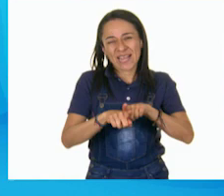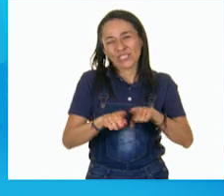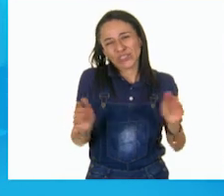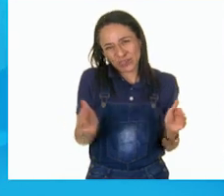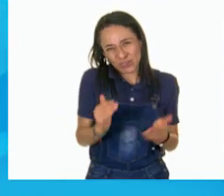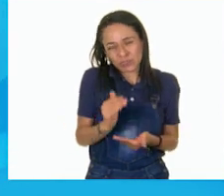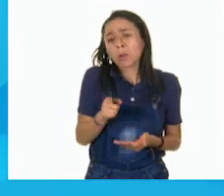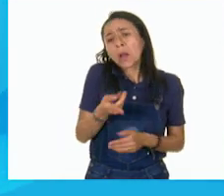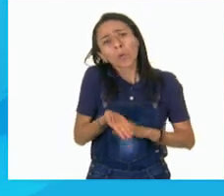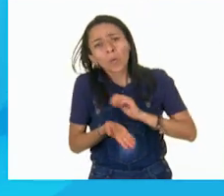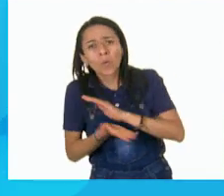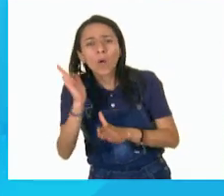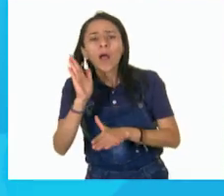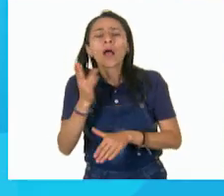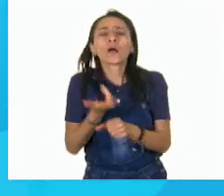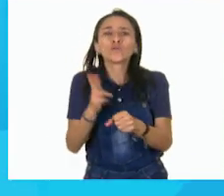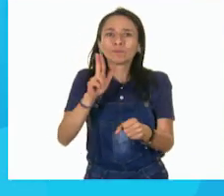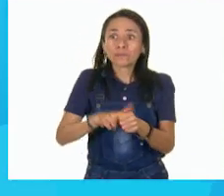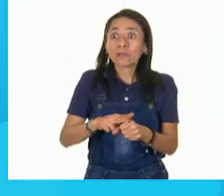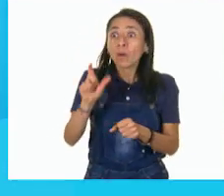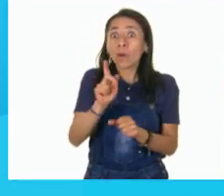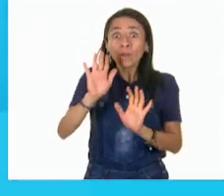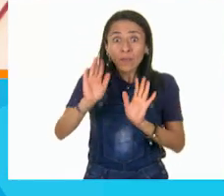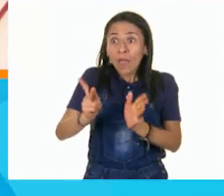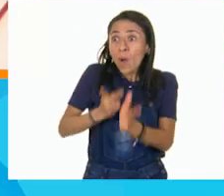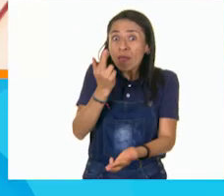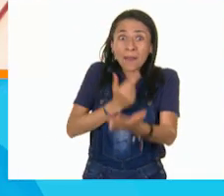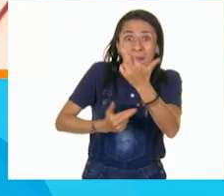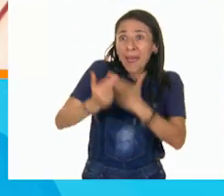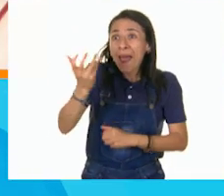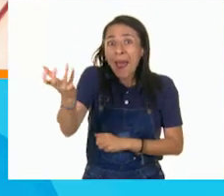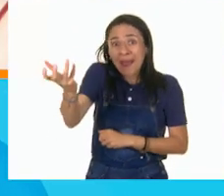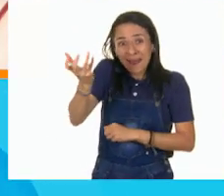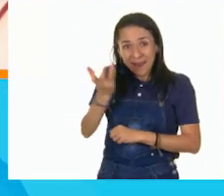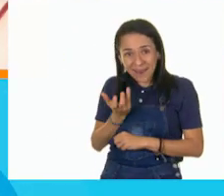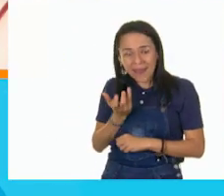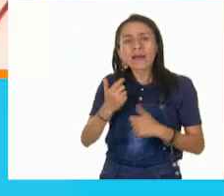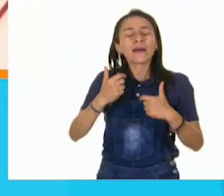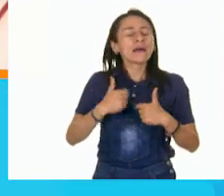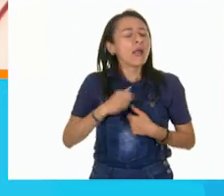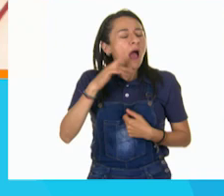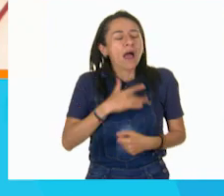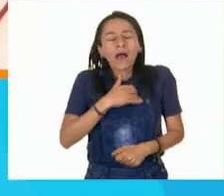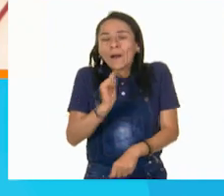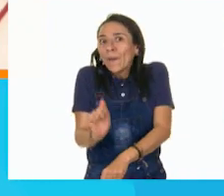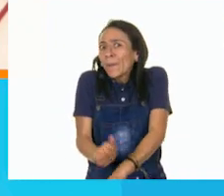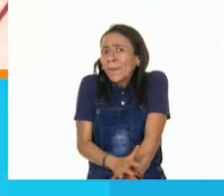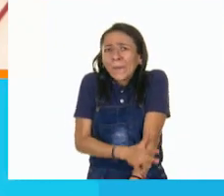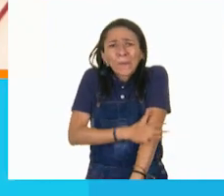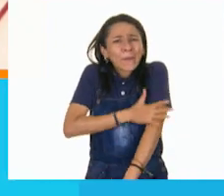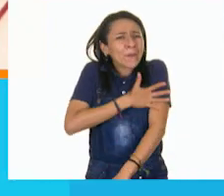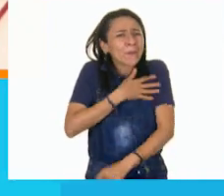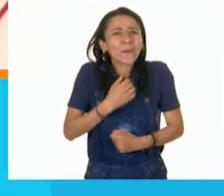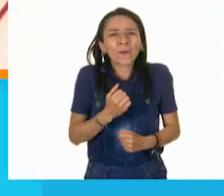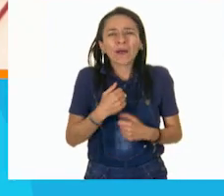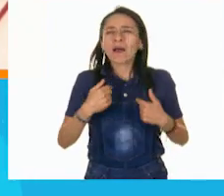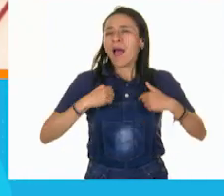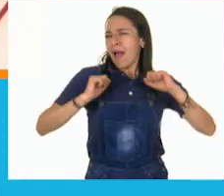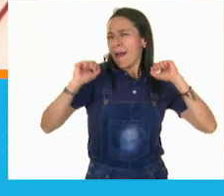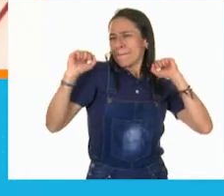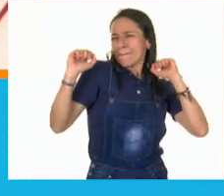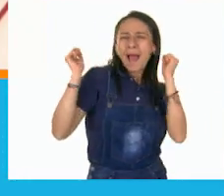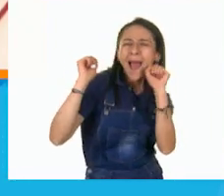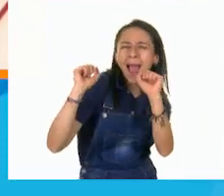regresaron, me emocioné tanto, tanto, que corrí a abrazarlo. Y lo